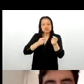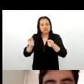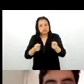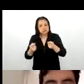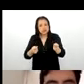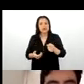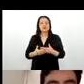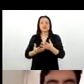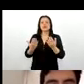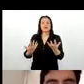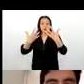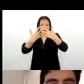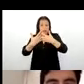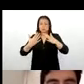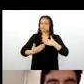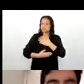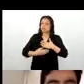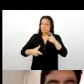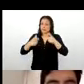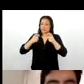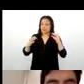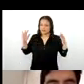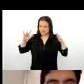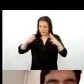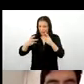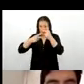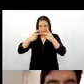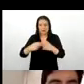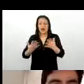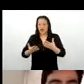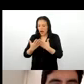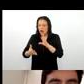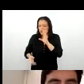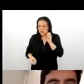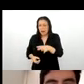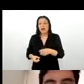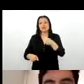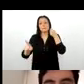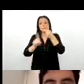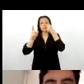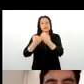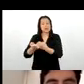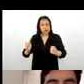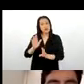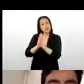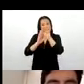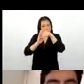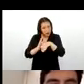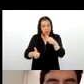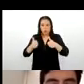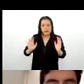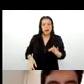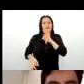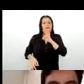relacionados a la satisfacción de visitantes, a los residuos sólidos, a los impactos en la economía local, a los números de beneficiarios,